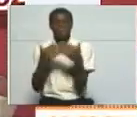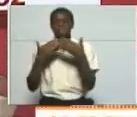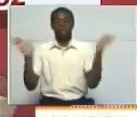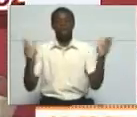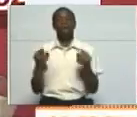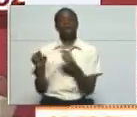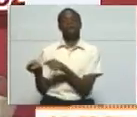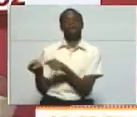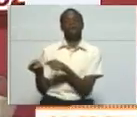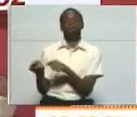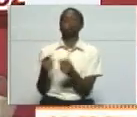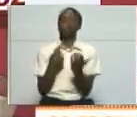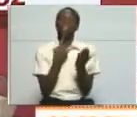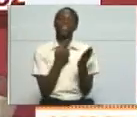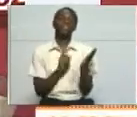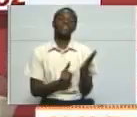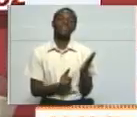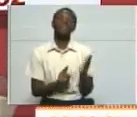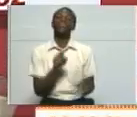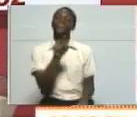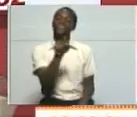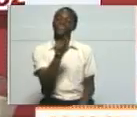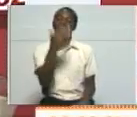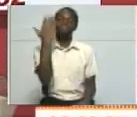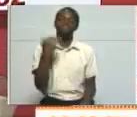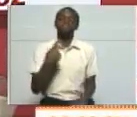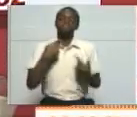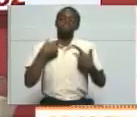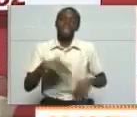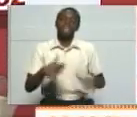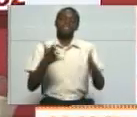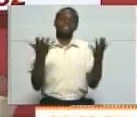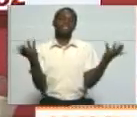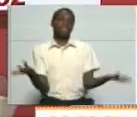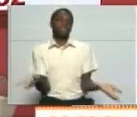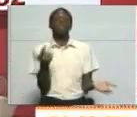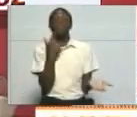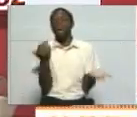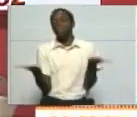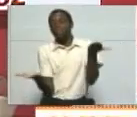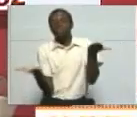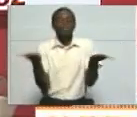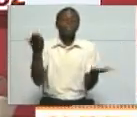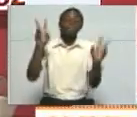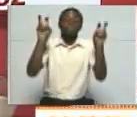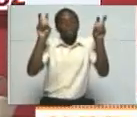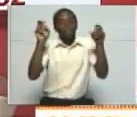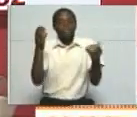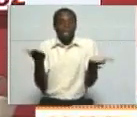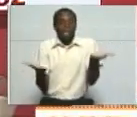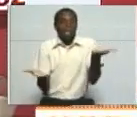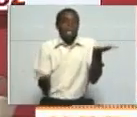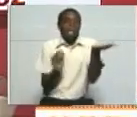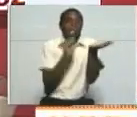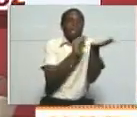No lo dijo. Perdió una gran oportunidad de decirlo. Para por lo menos parecer, ¿cómo se llama?, medianamente equilibrada.